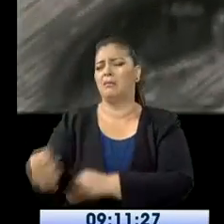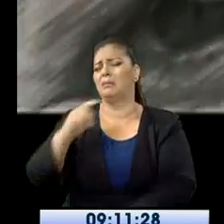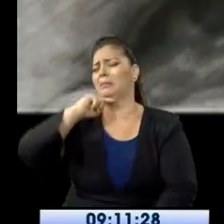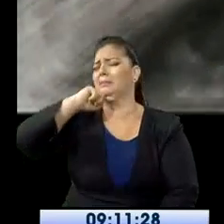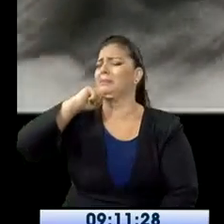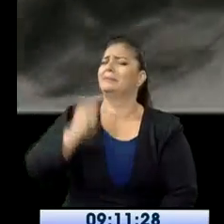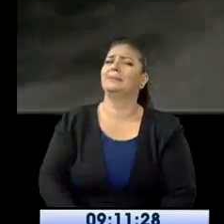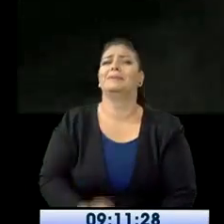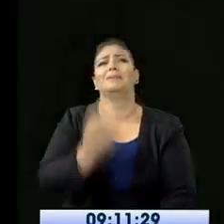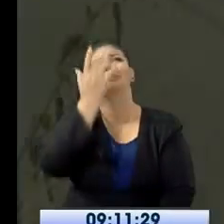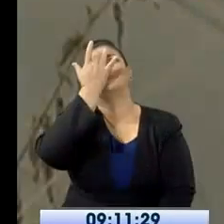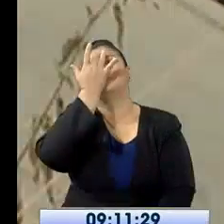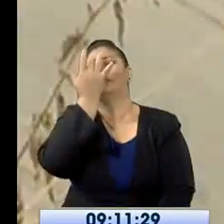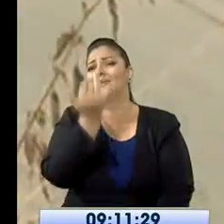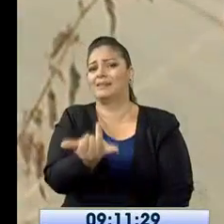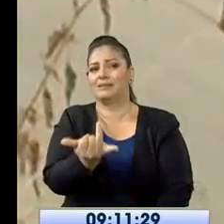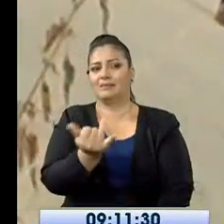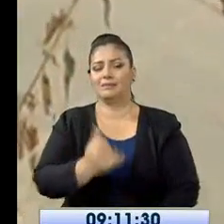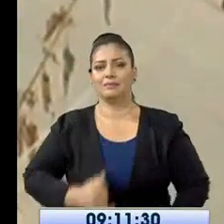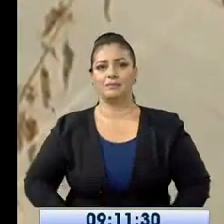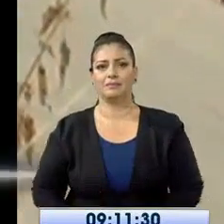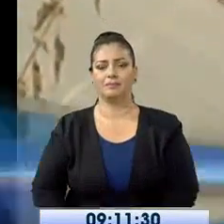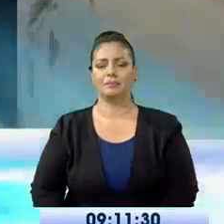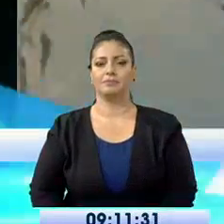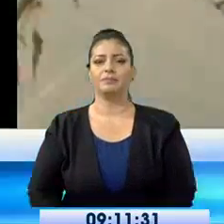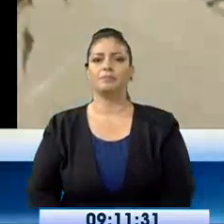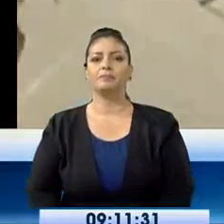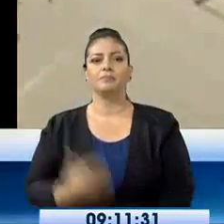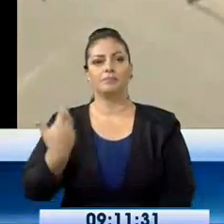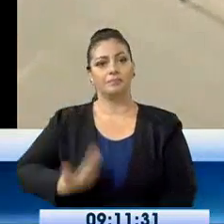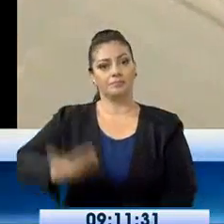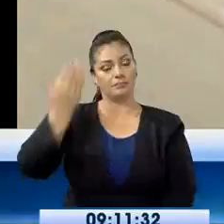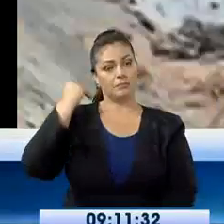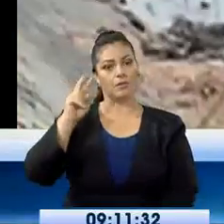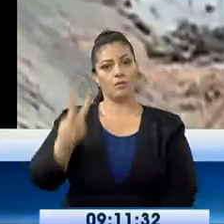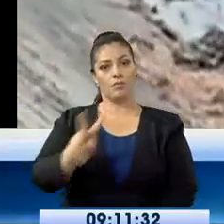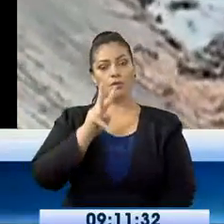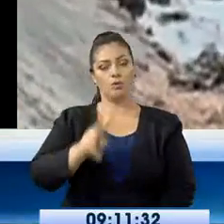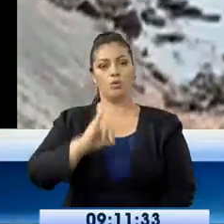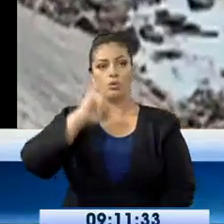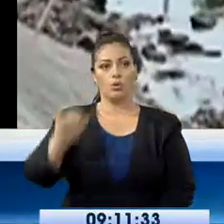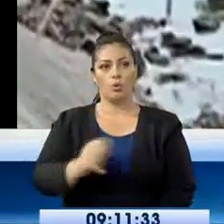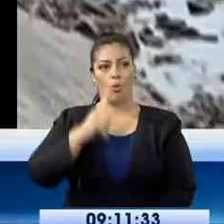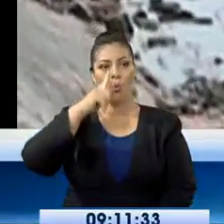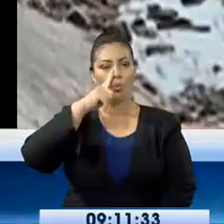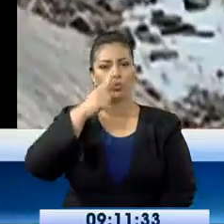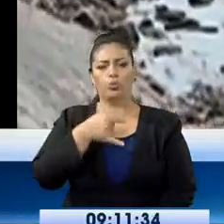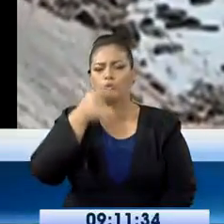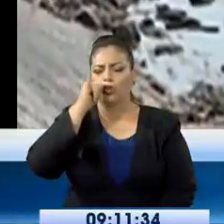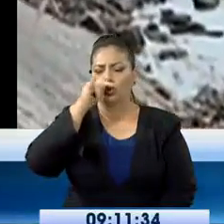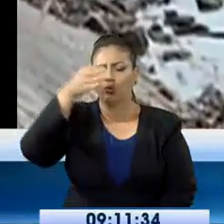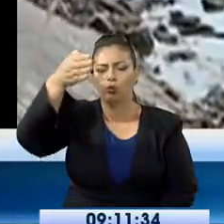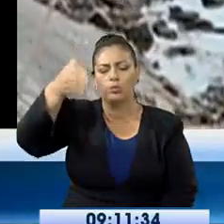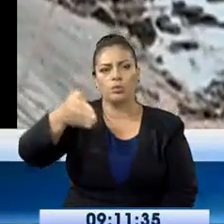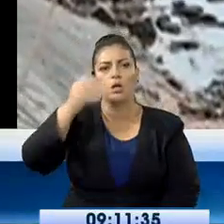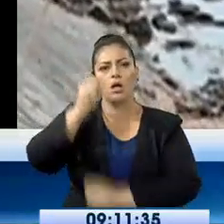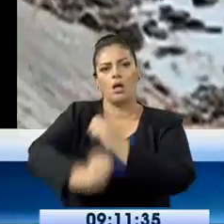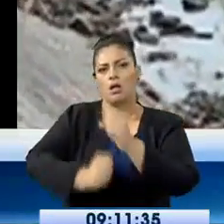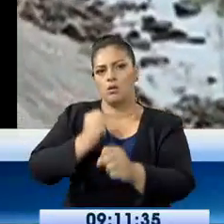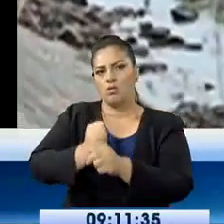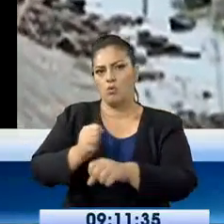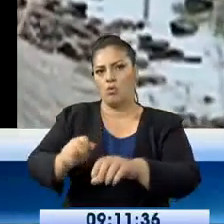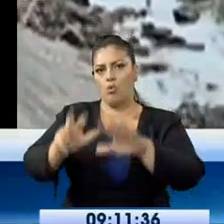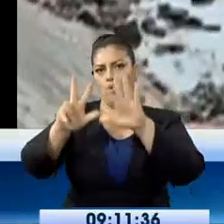qué, señor? El hecho causó gran conmoción el pasado 22 de junio, cuando un niño de apenas 8 años de edad